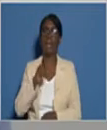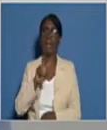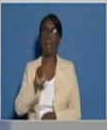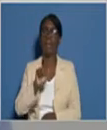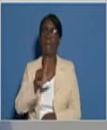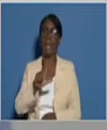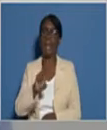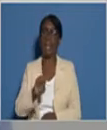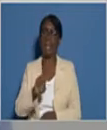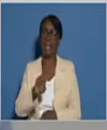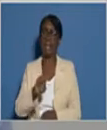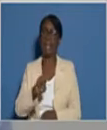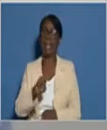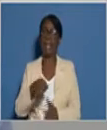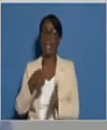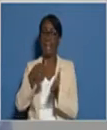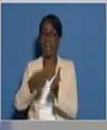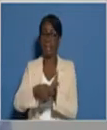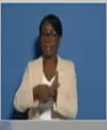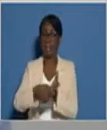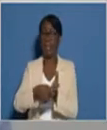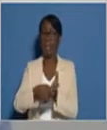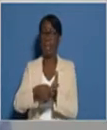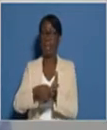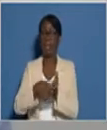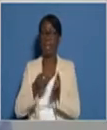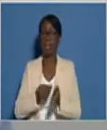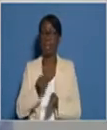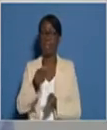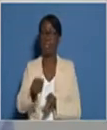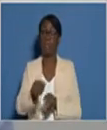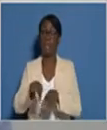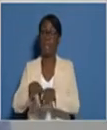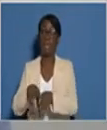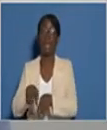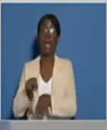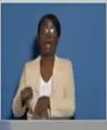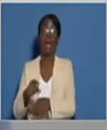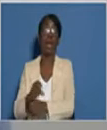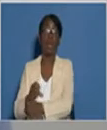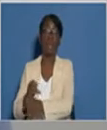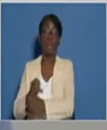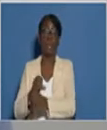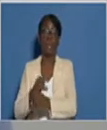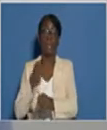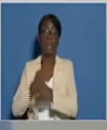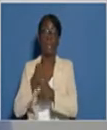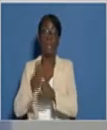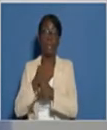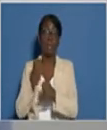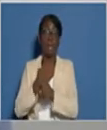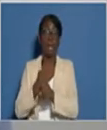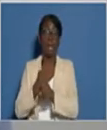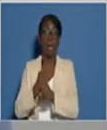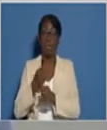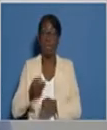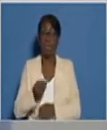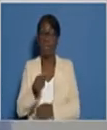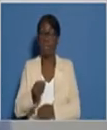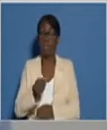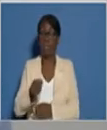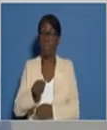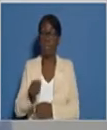Vale Digital, que ha generado un alivio y ha salvaguardado empleos, de igual manera llevándole los artículos de